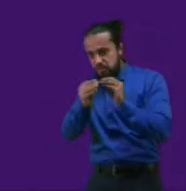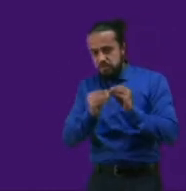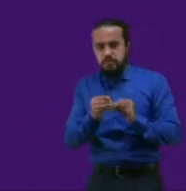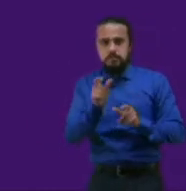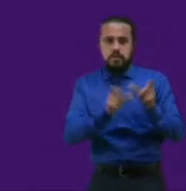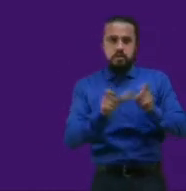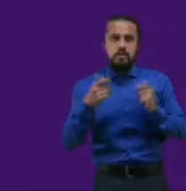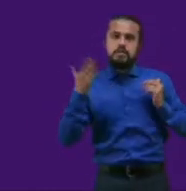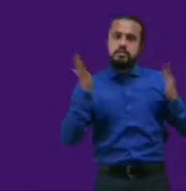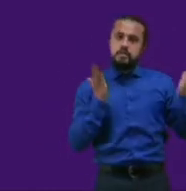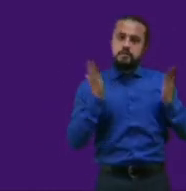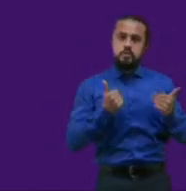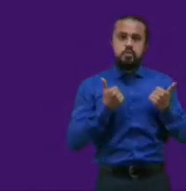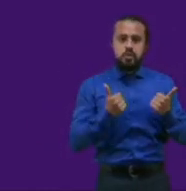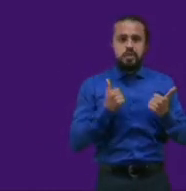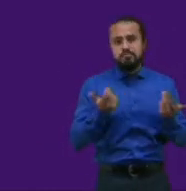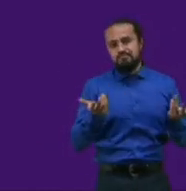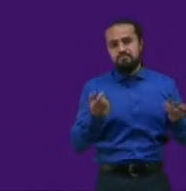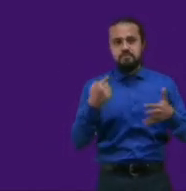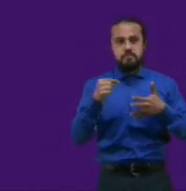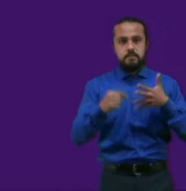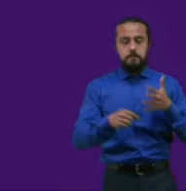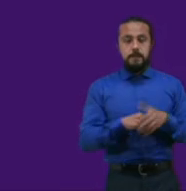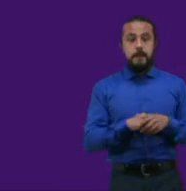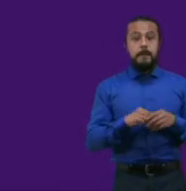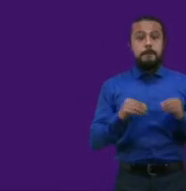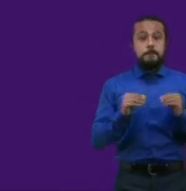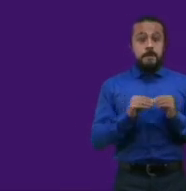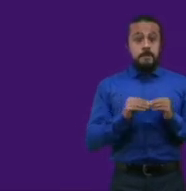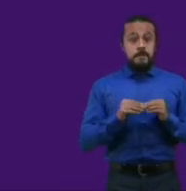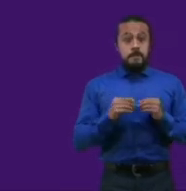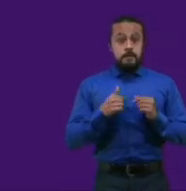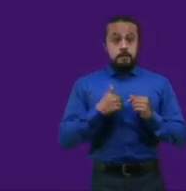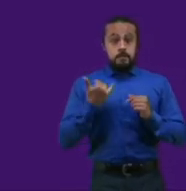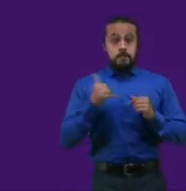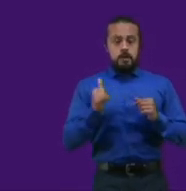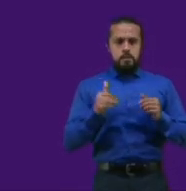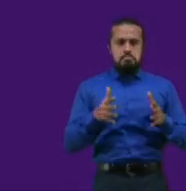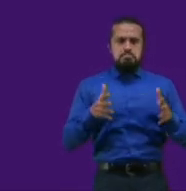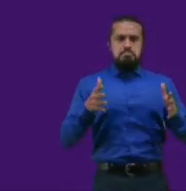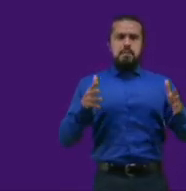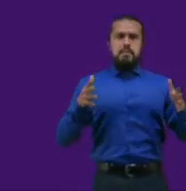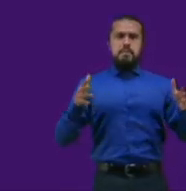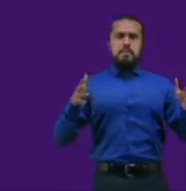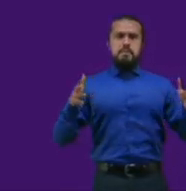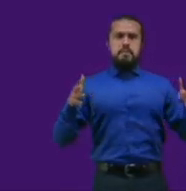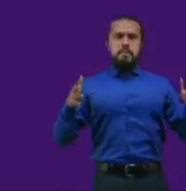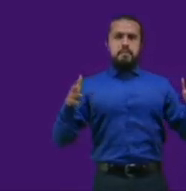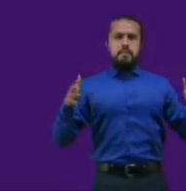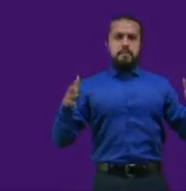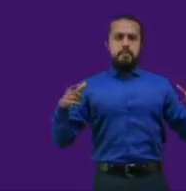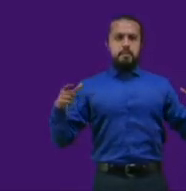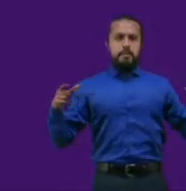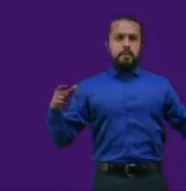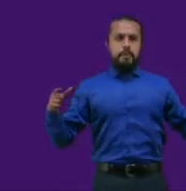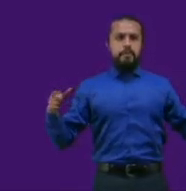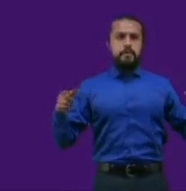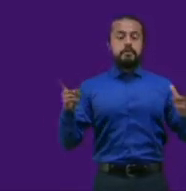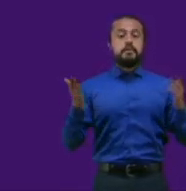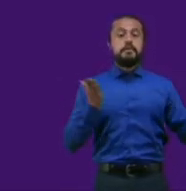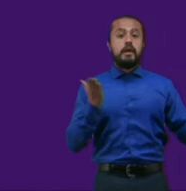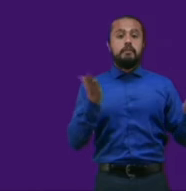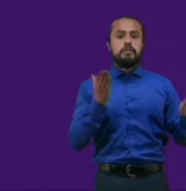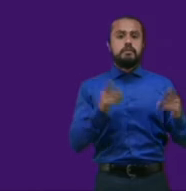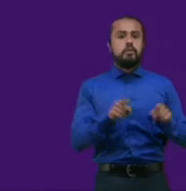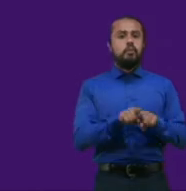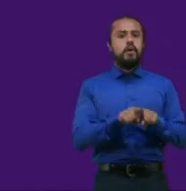sea bueno, etc. Entonces, a medida que vas creciendo y te vas expandiendo, hay zonas donde no, el servicio aún no